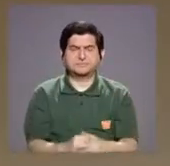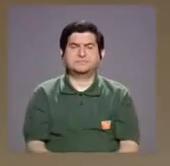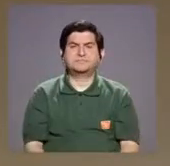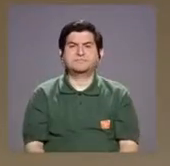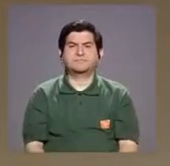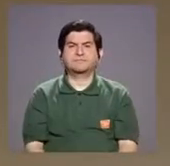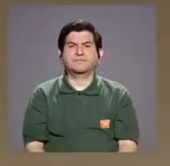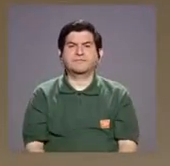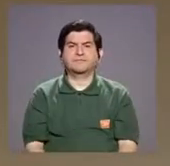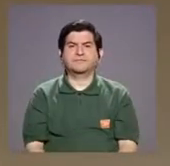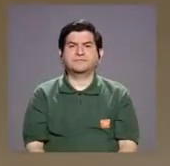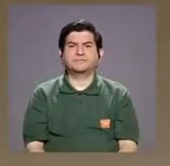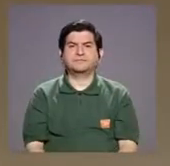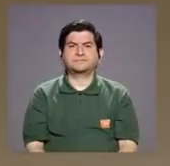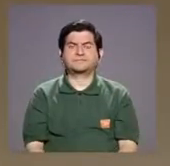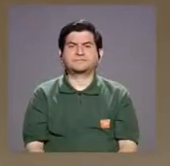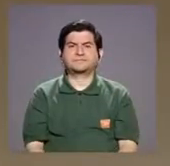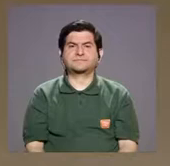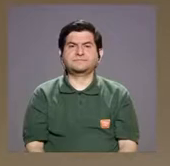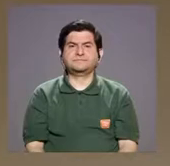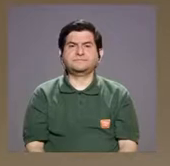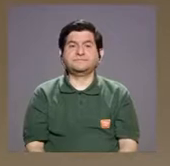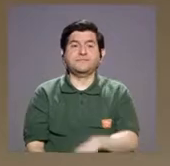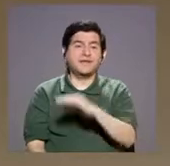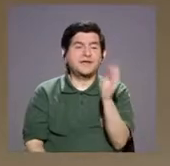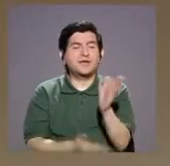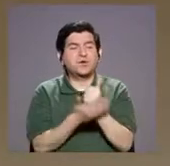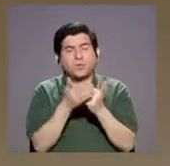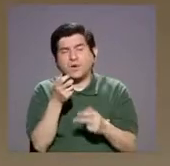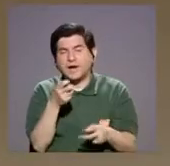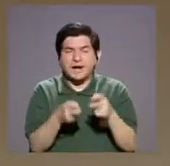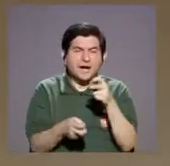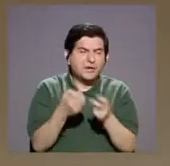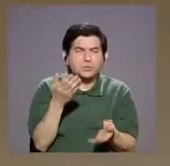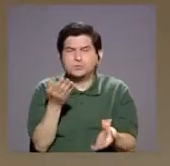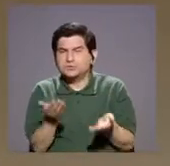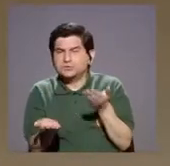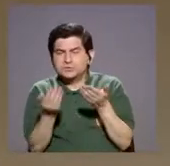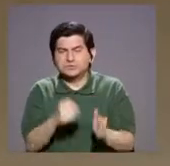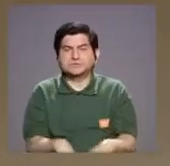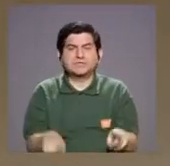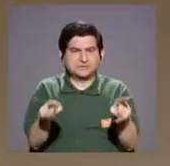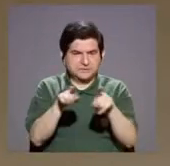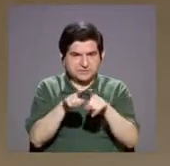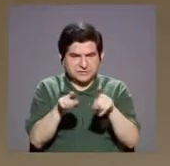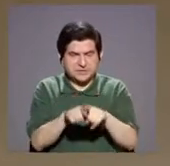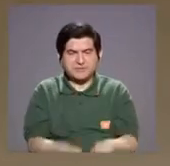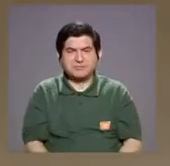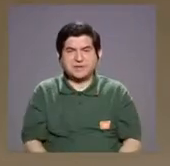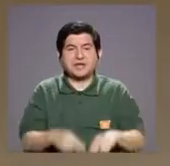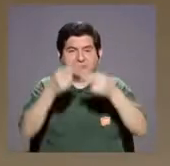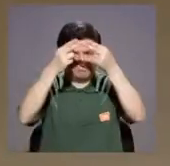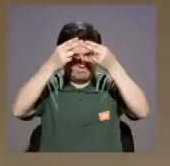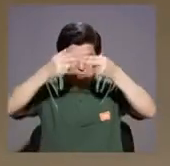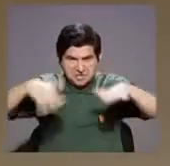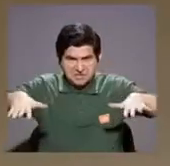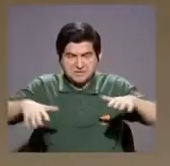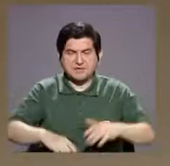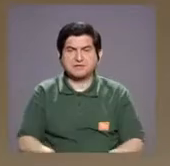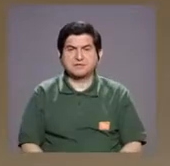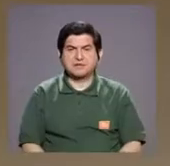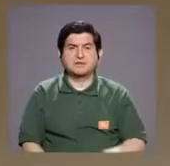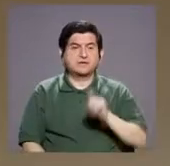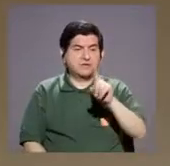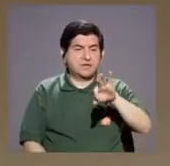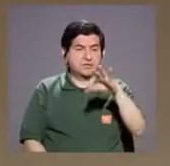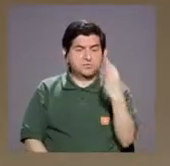y también con algunos problemillas la presencia en internet que es una